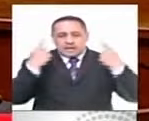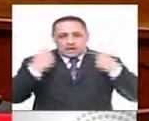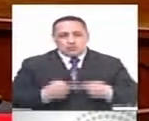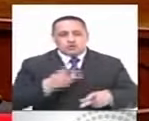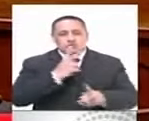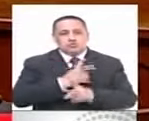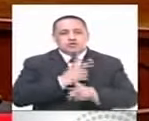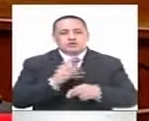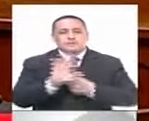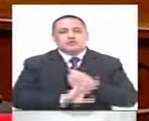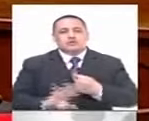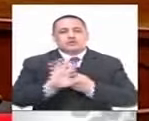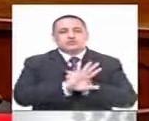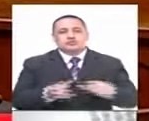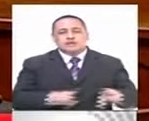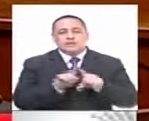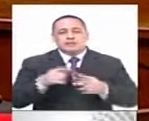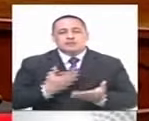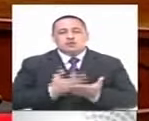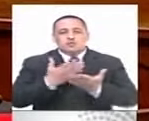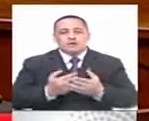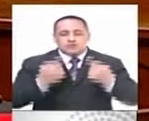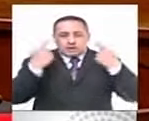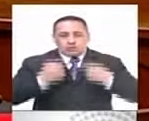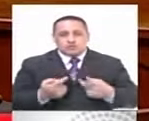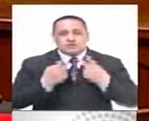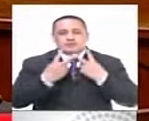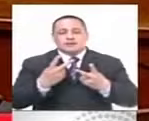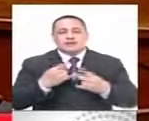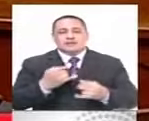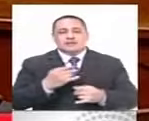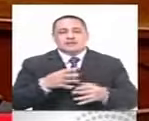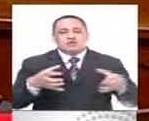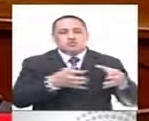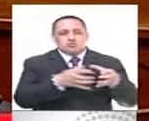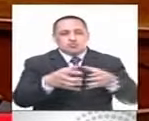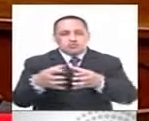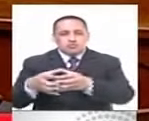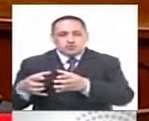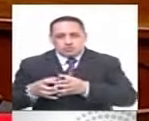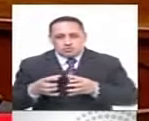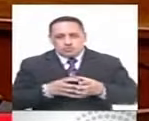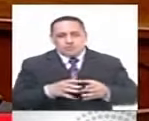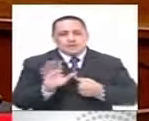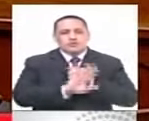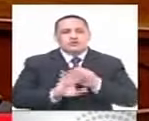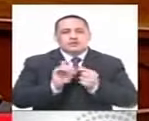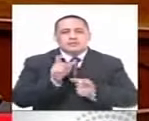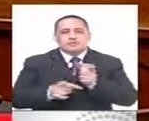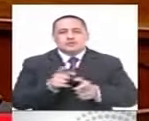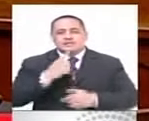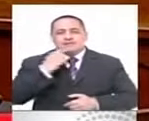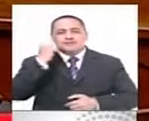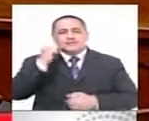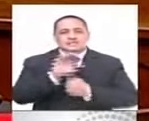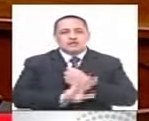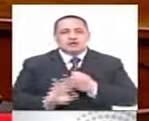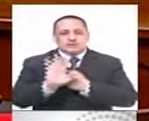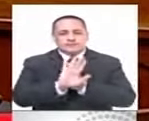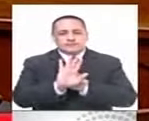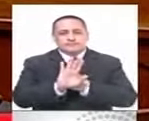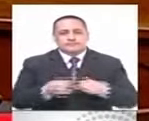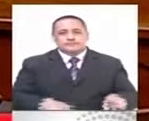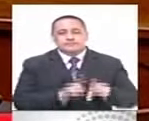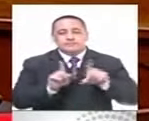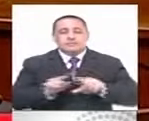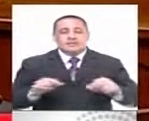prevención y protección previstas por el mecanismo intersectorial para la protección de personas defensoras de derechos humanos.